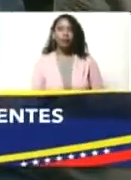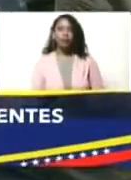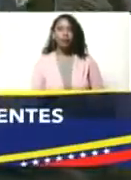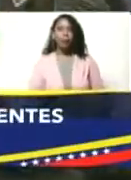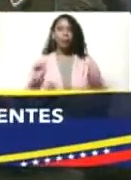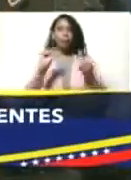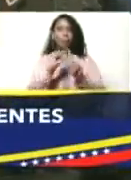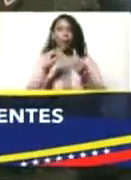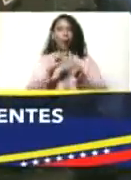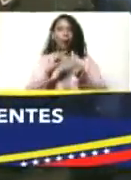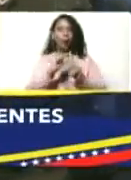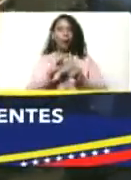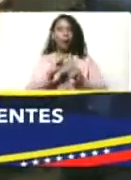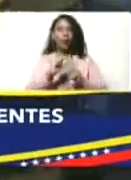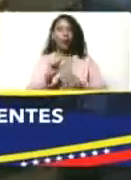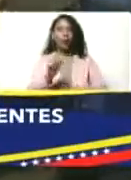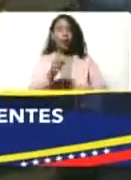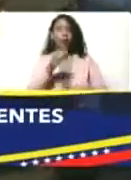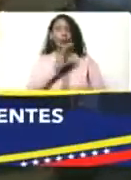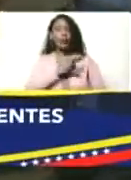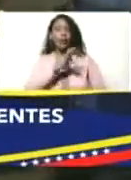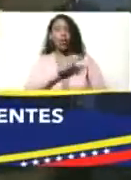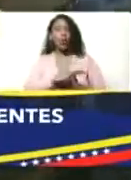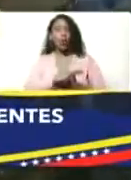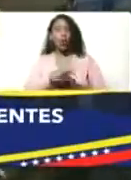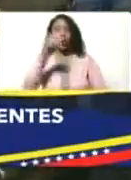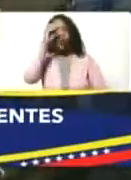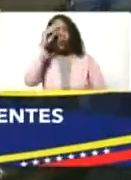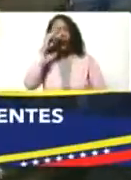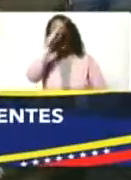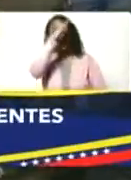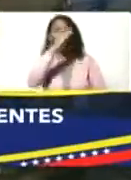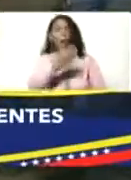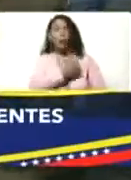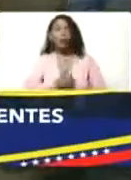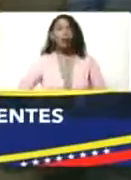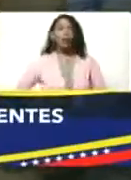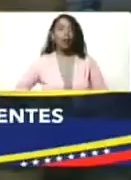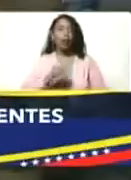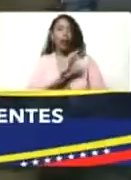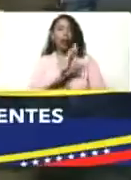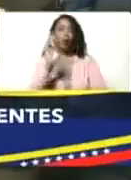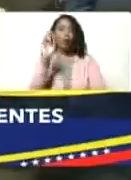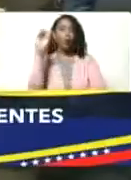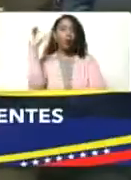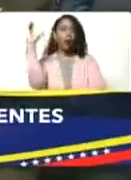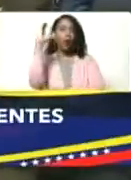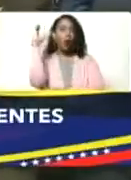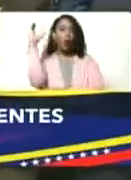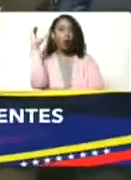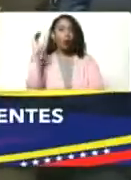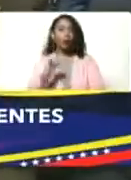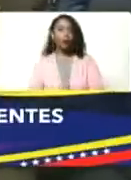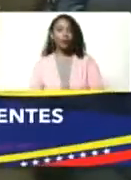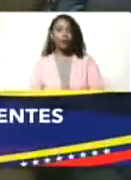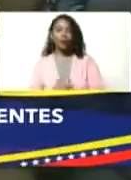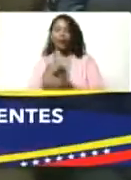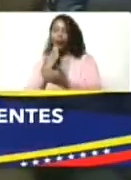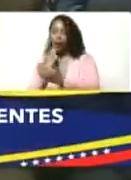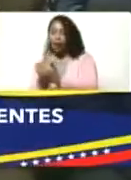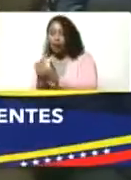Palabras del excelentísimo señor Gustavo Petro, presidente de la República de Colombia.